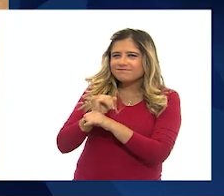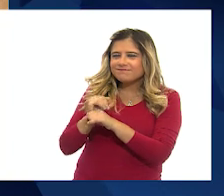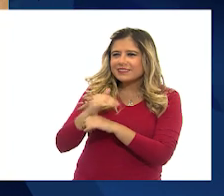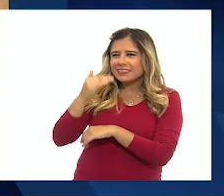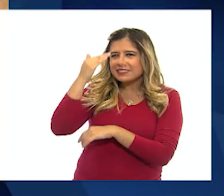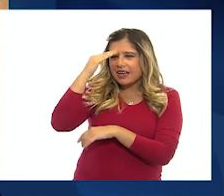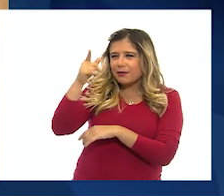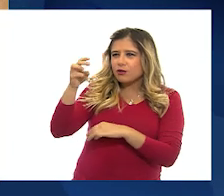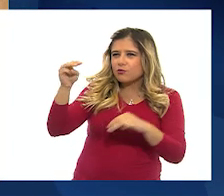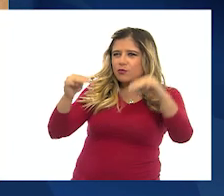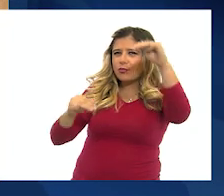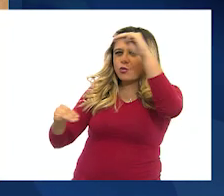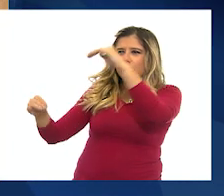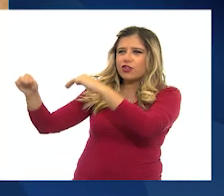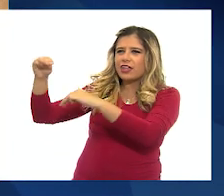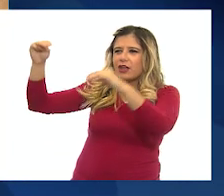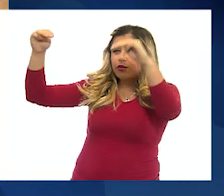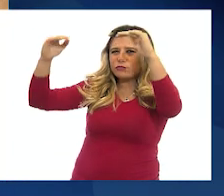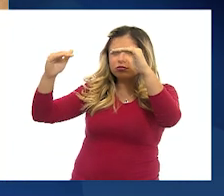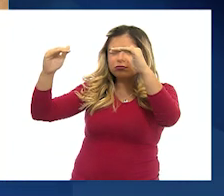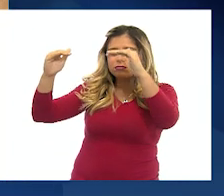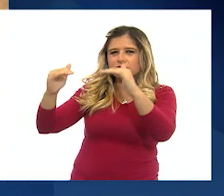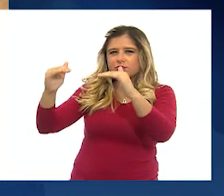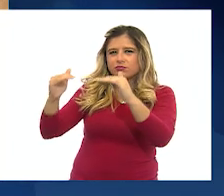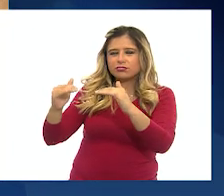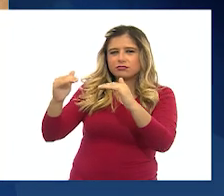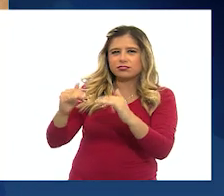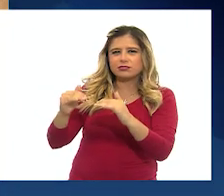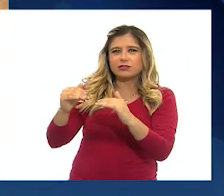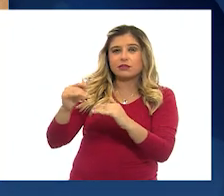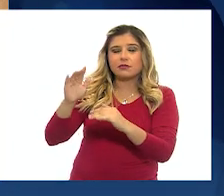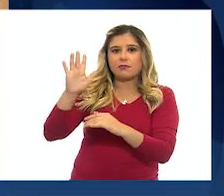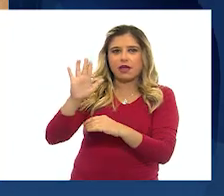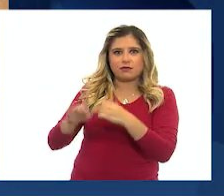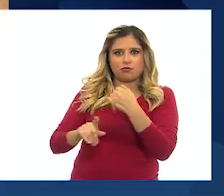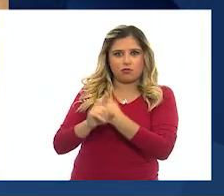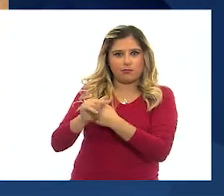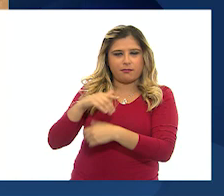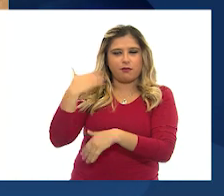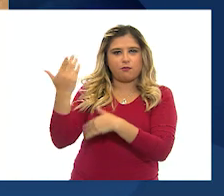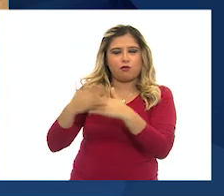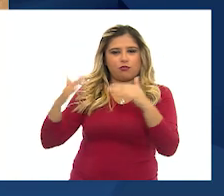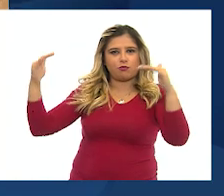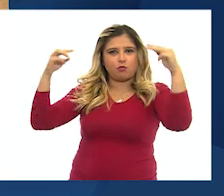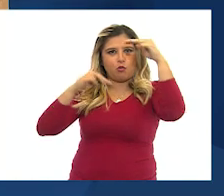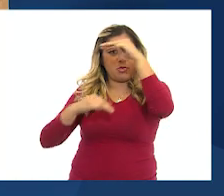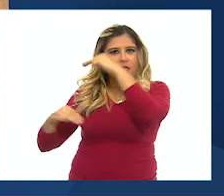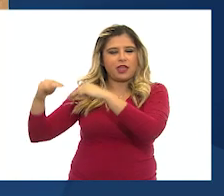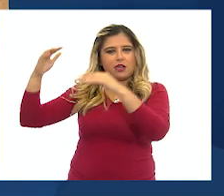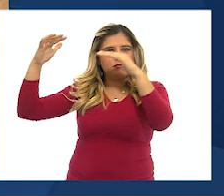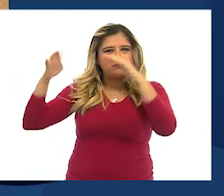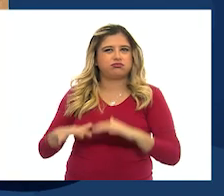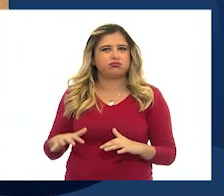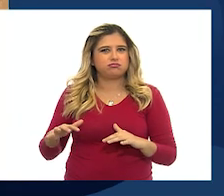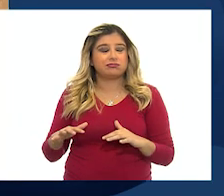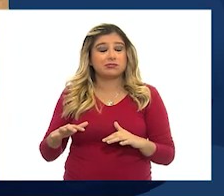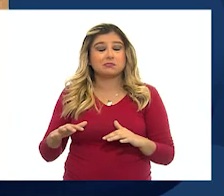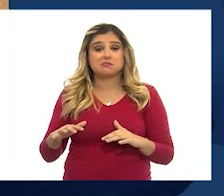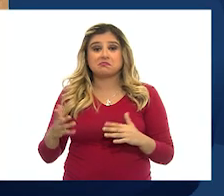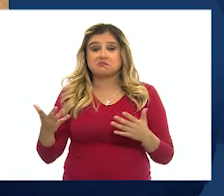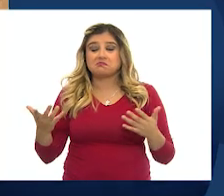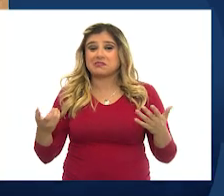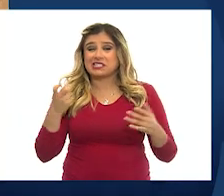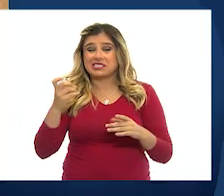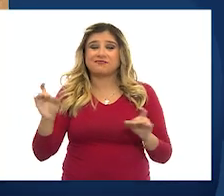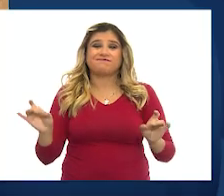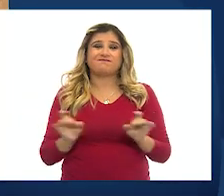pierde redondez y altura. Entonces hablarán de trastornos geológicos. He ahí mi tragedia. Ninguno querrá admitir que he